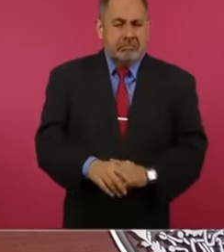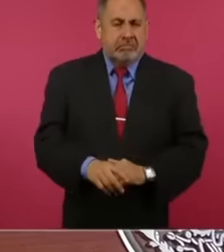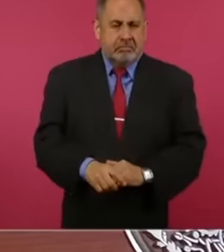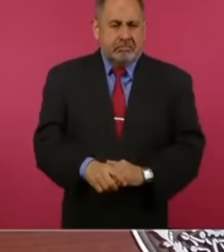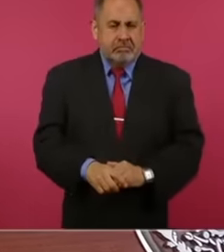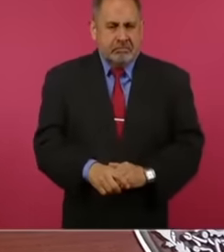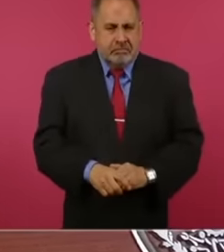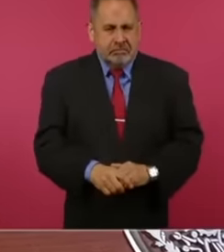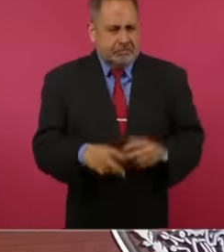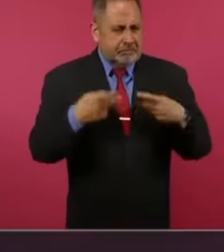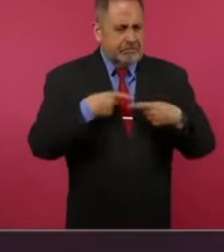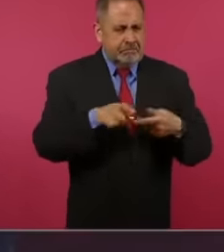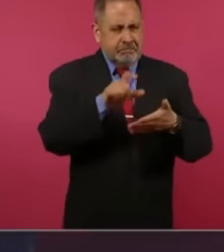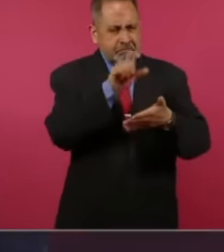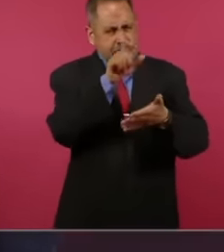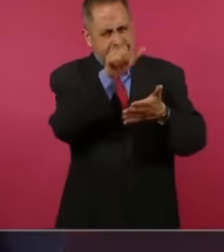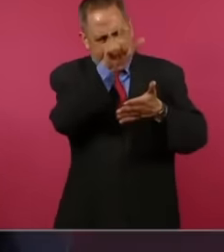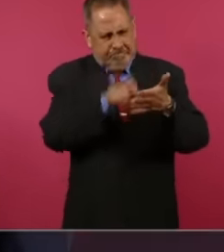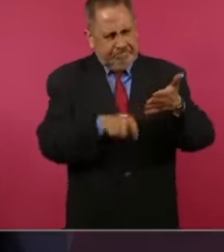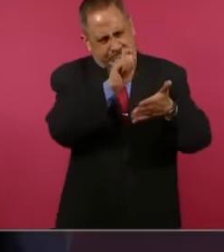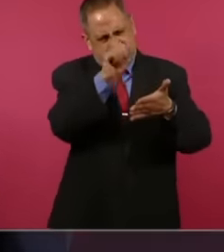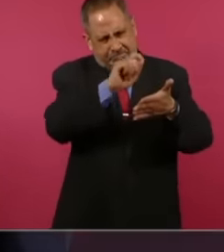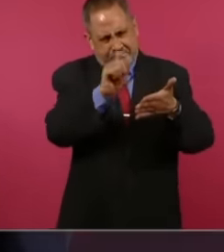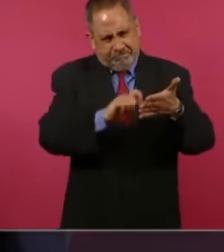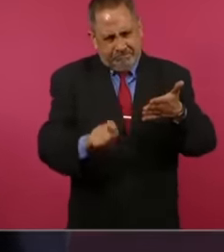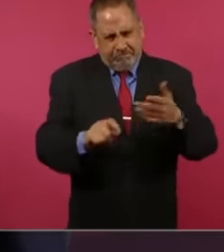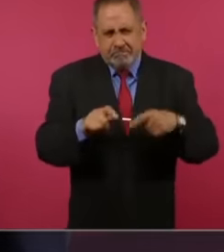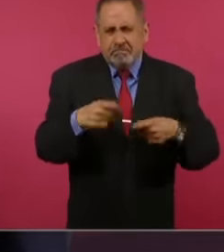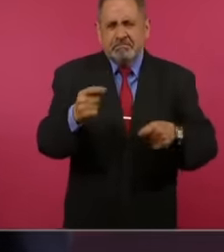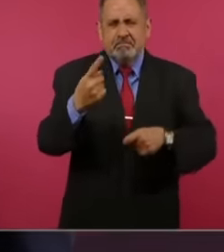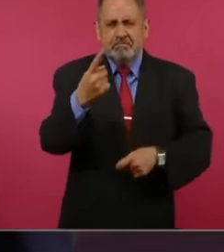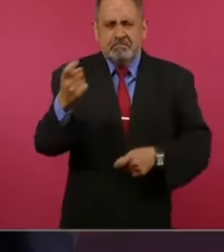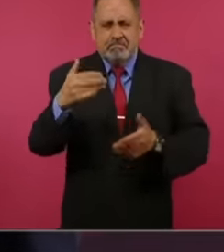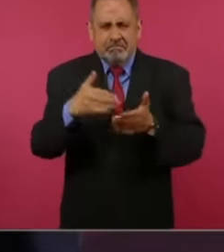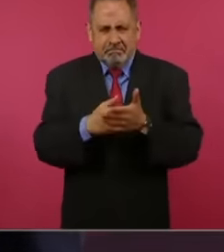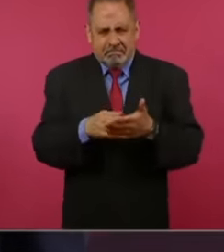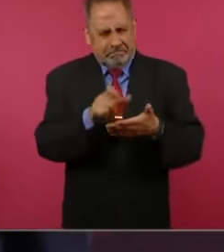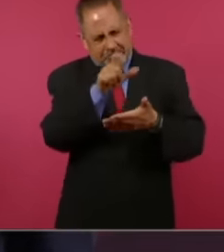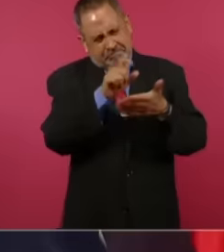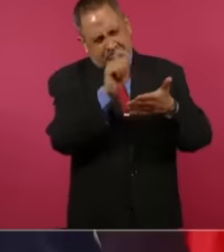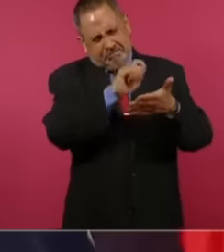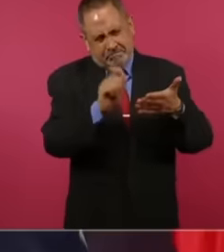no. Los articulistas, pues, les llegan a dar hasta 100,000.